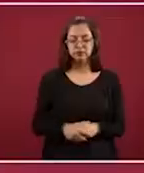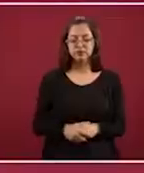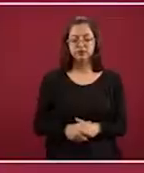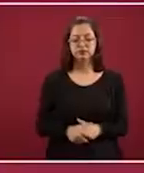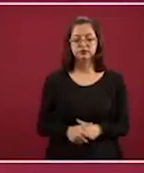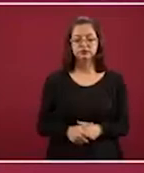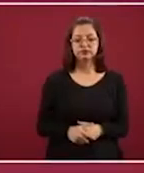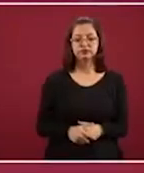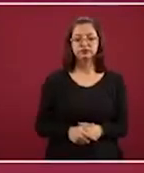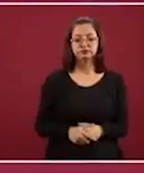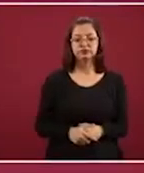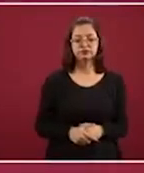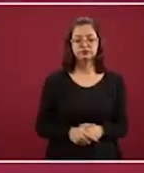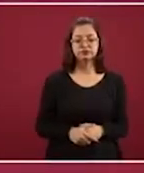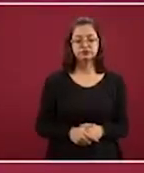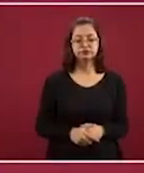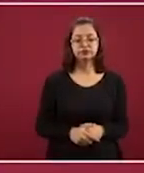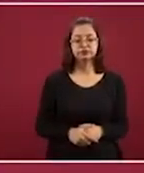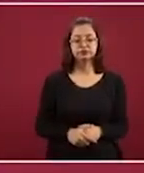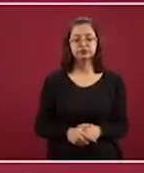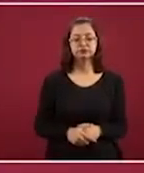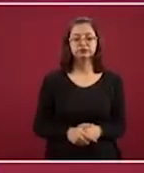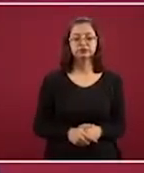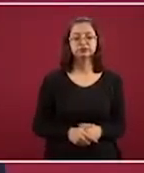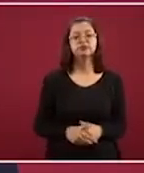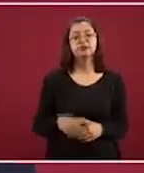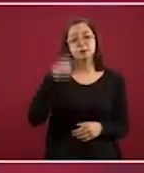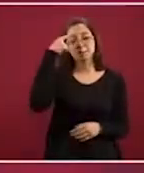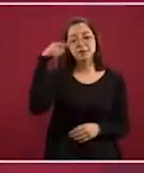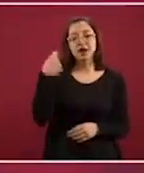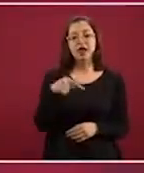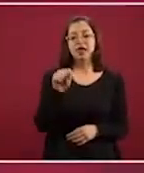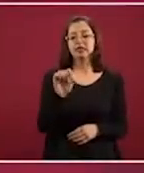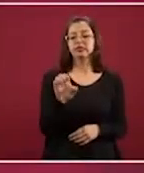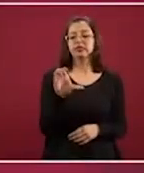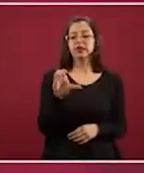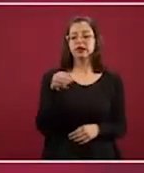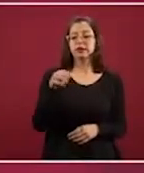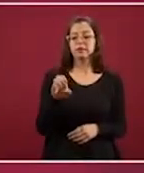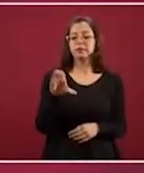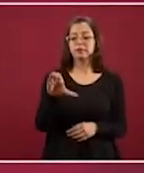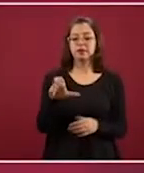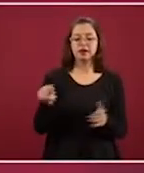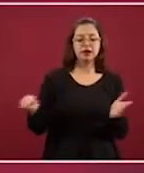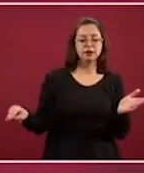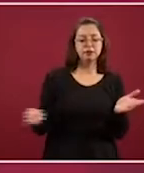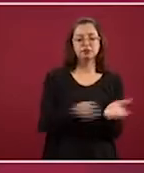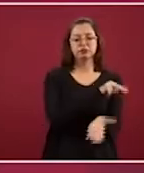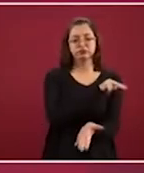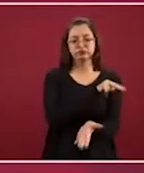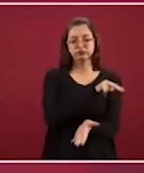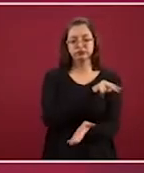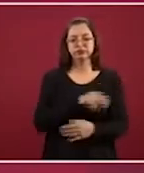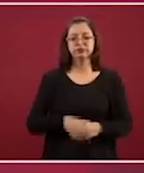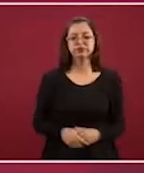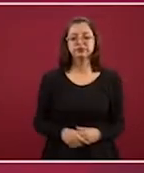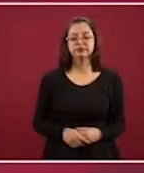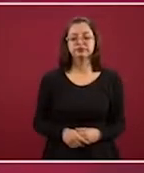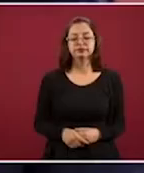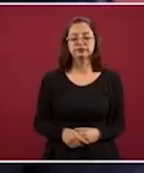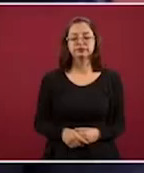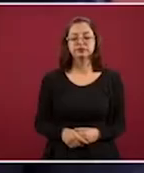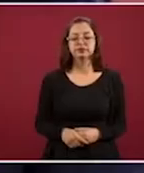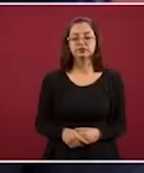para la firma del tratado de libre comercio